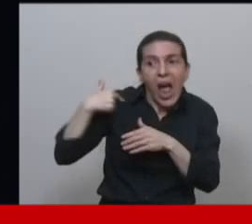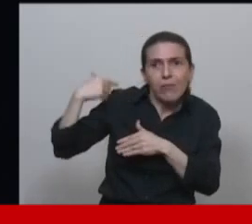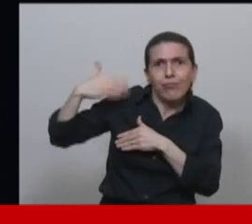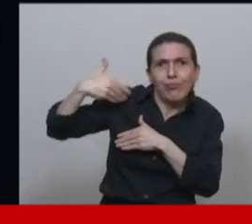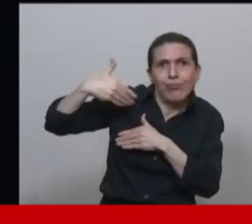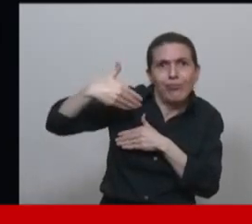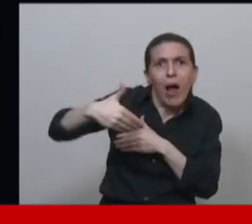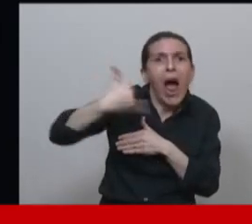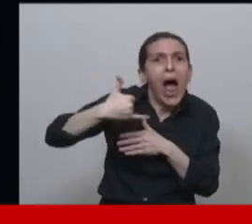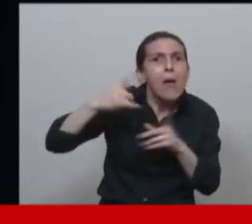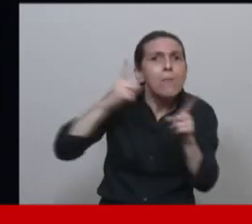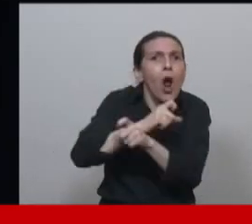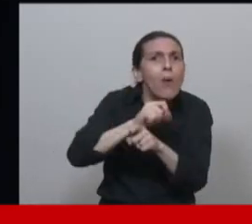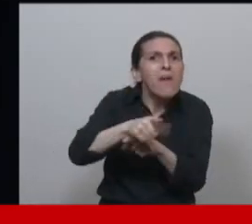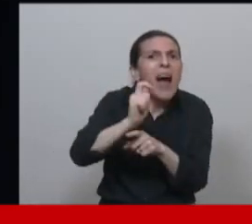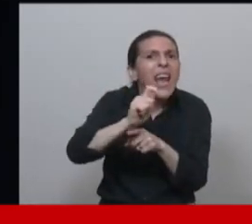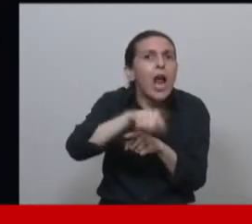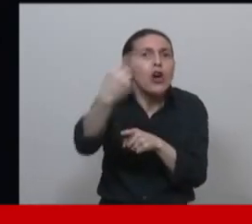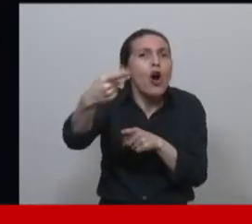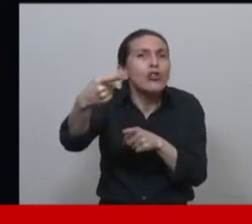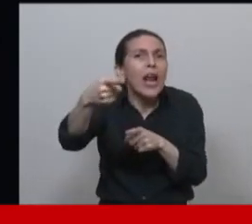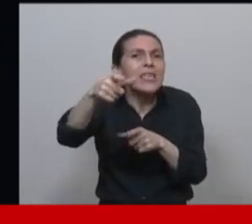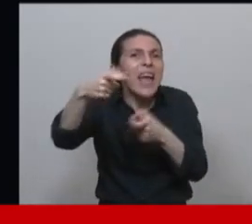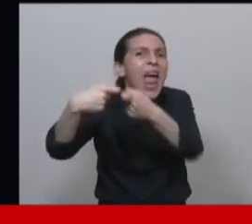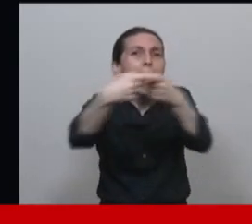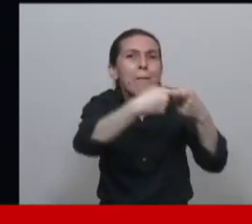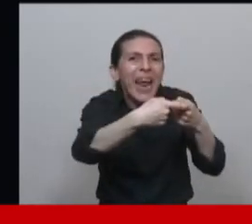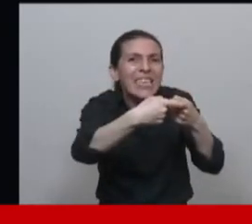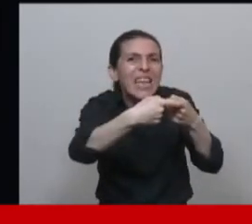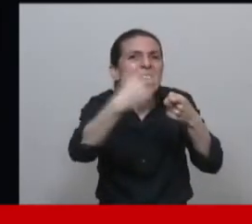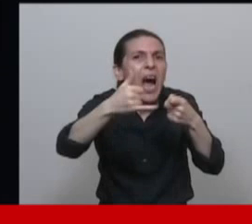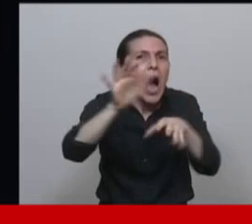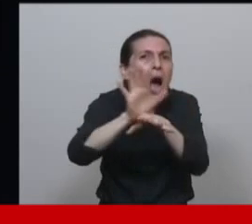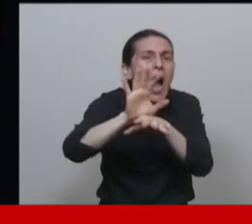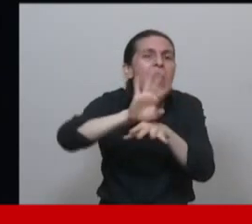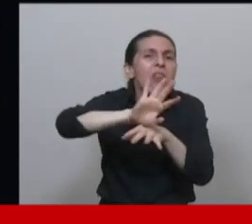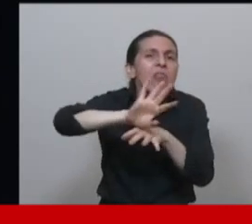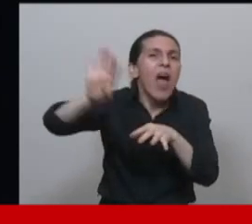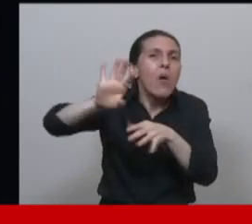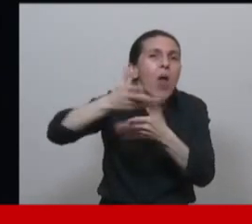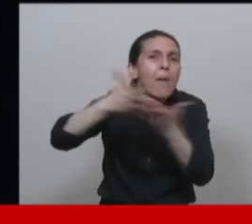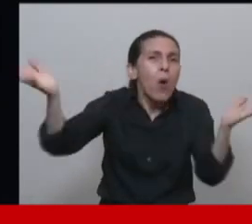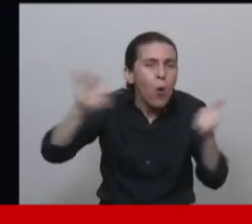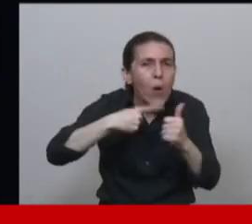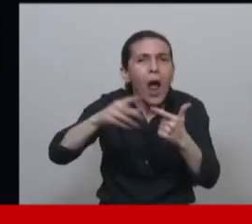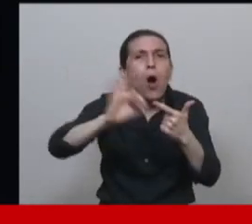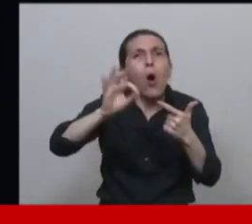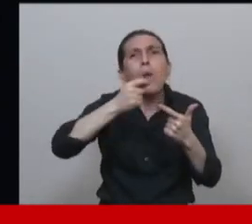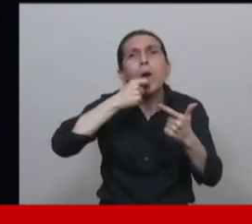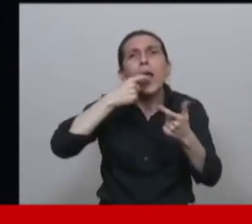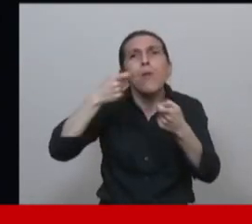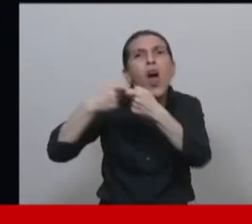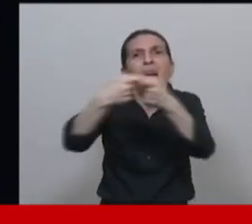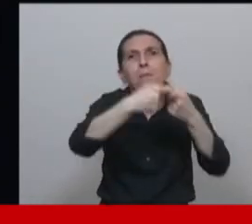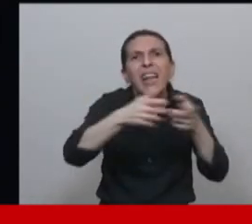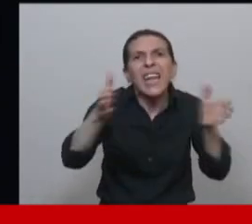a otros inversores locales que sí quieren un mercado de deuda pública estabilizado, que quieren una